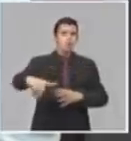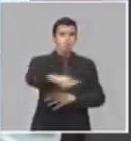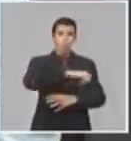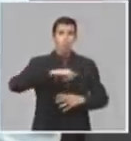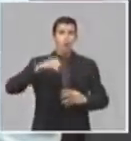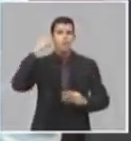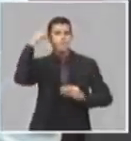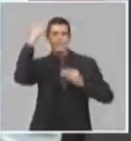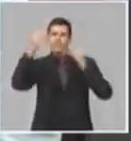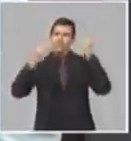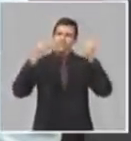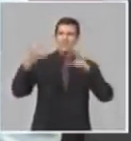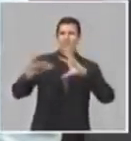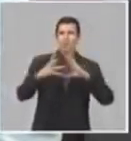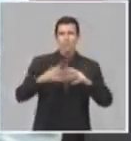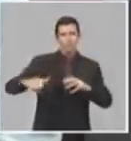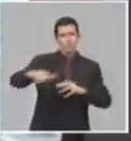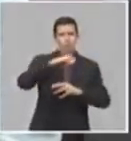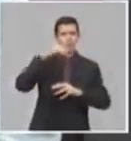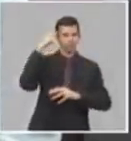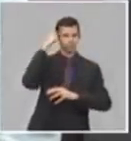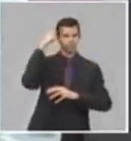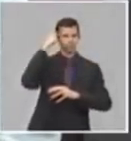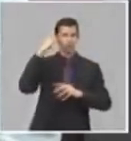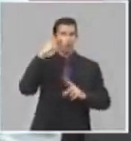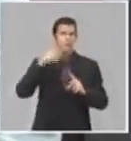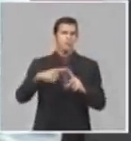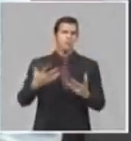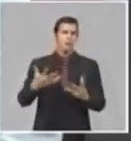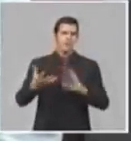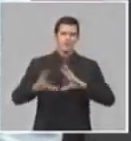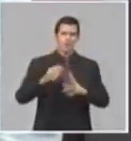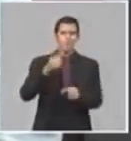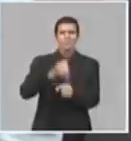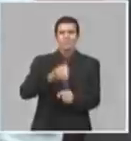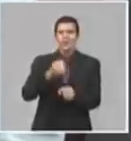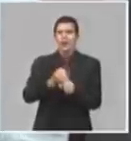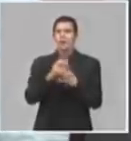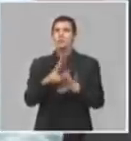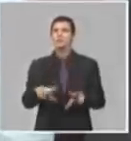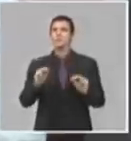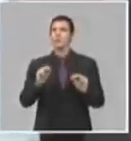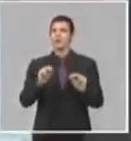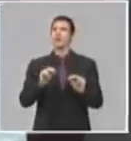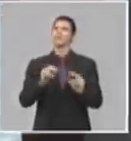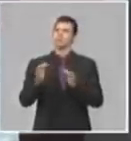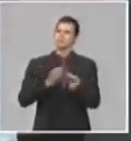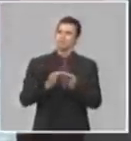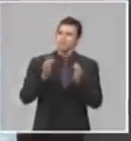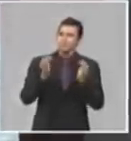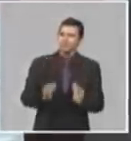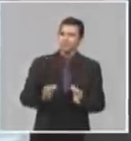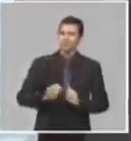apoyar toda esta estrategia. En primer lugar, decir que todos partimos de que